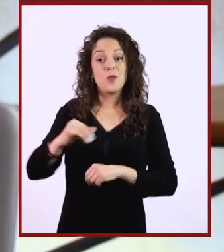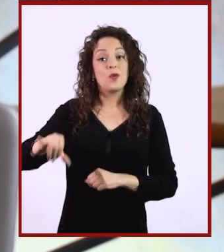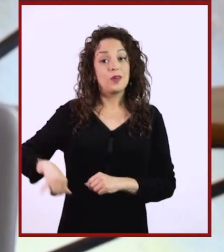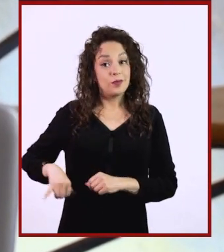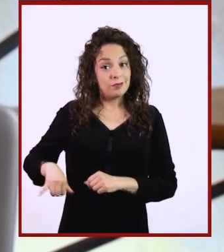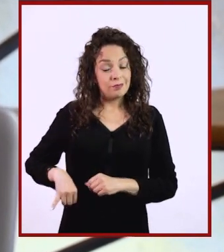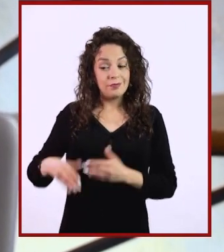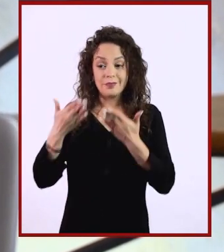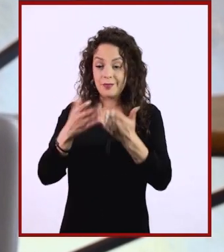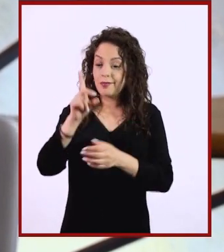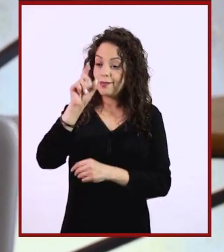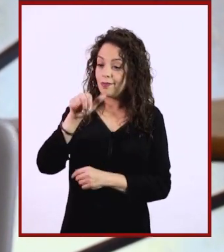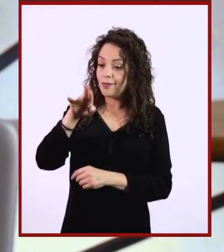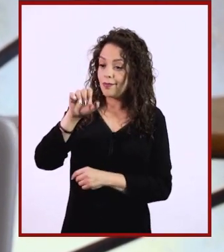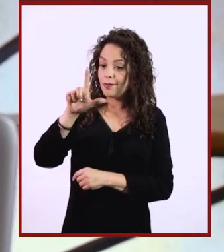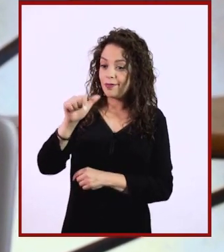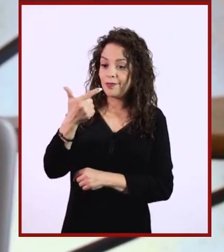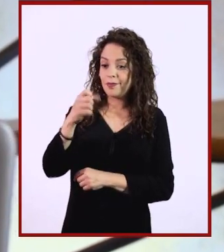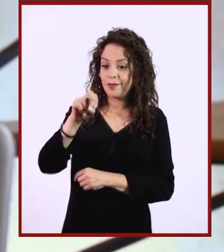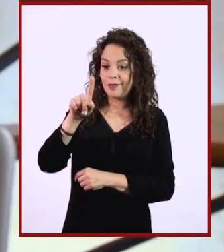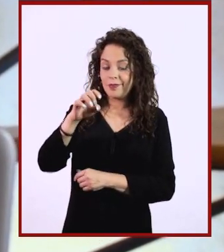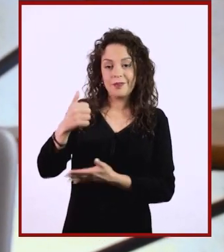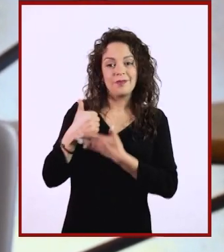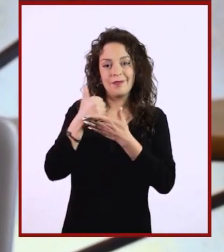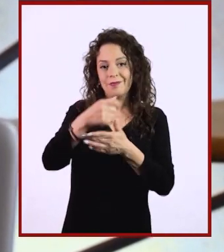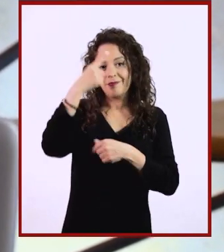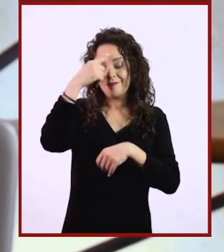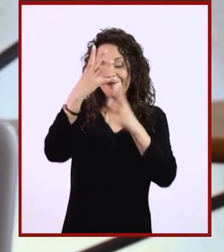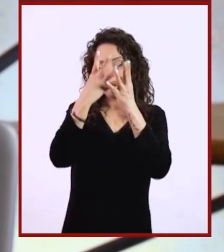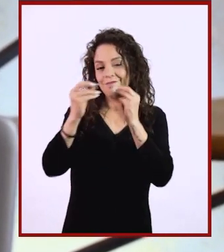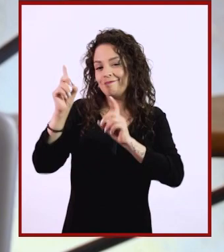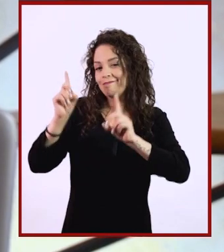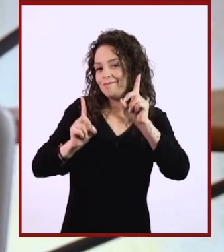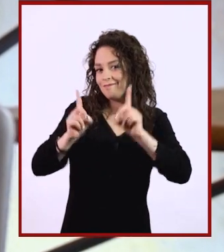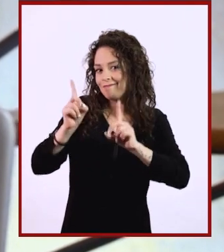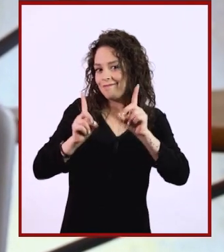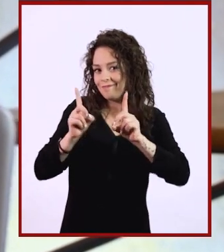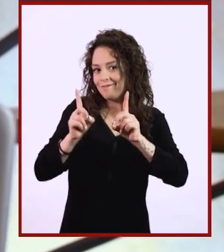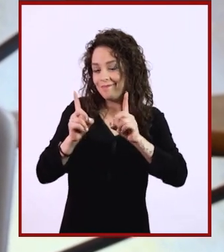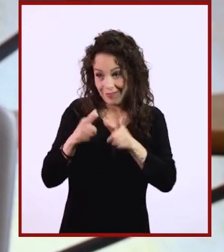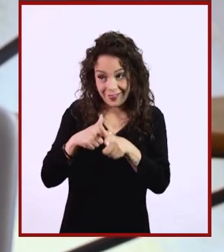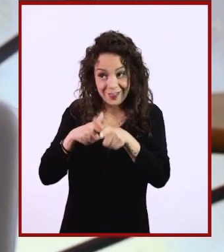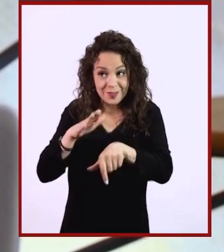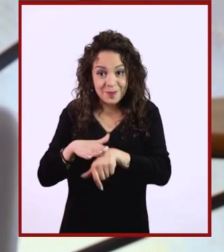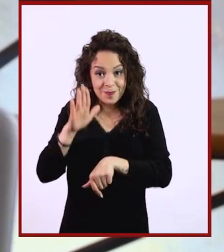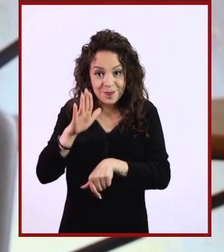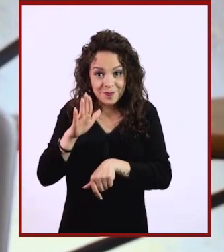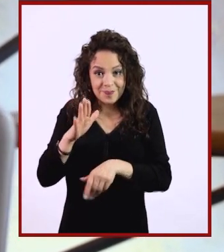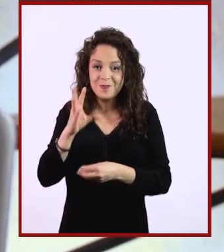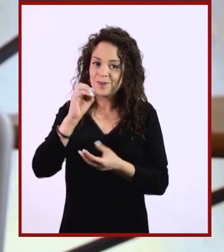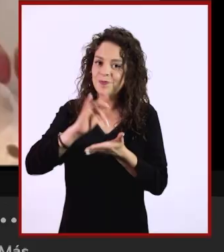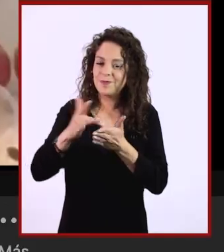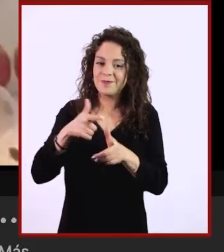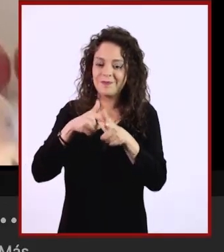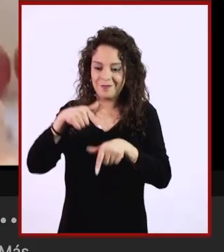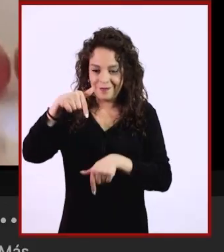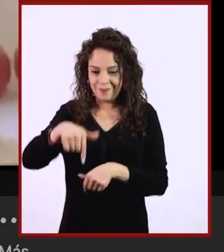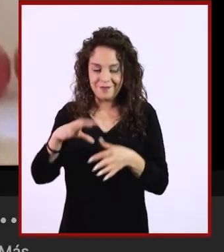está aquí para ayudarnos a seguir resolviendo nuestras dudas. Daniela, continuamos. Muchísimas gracias por seguir con